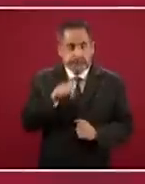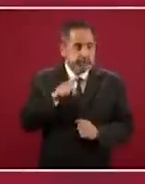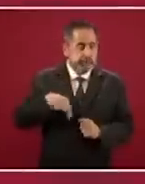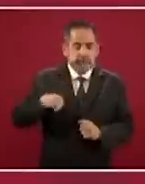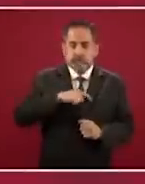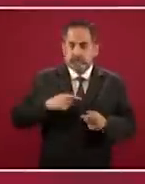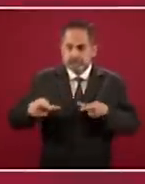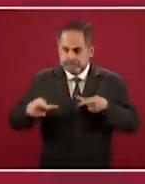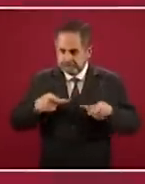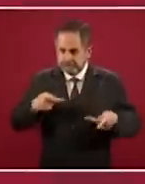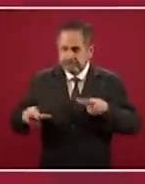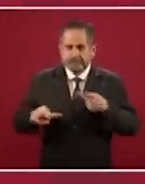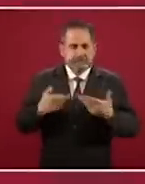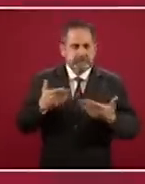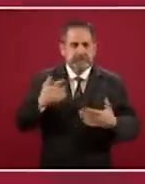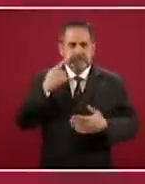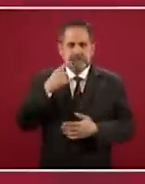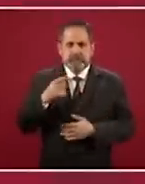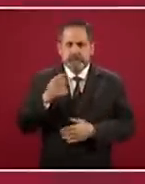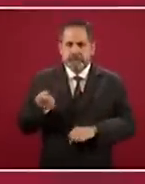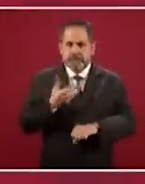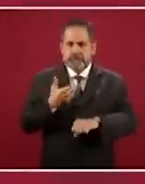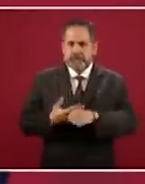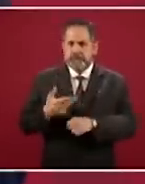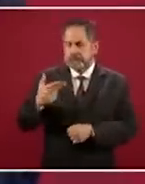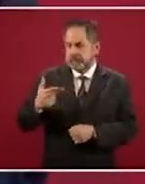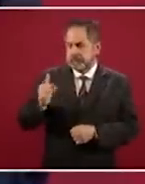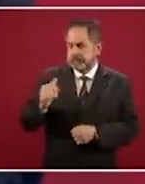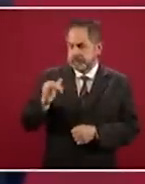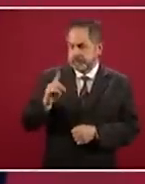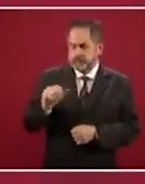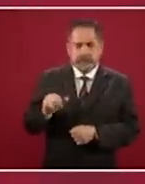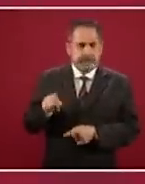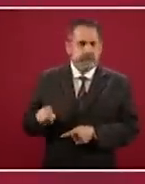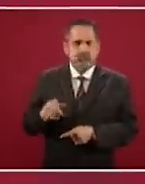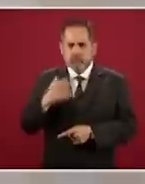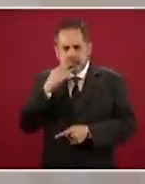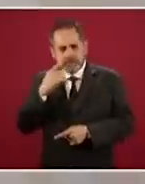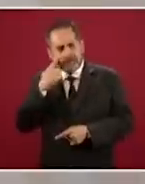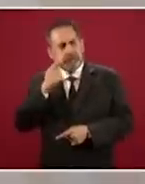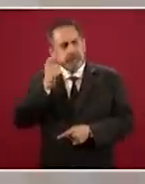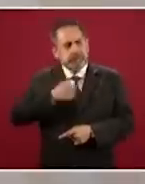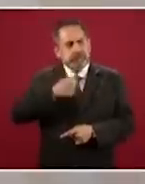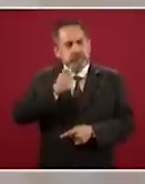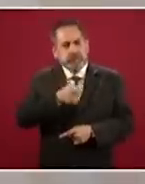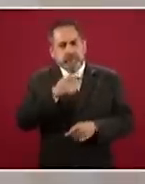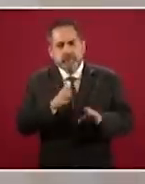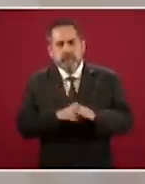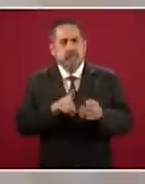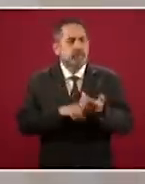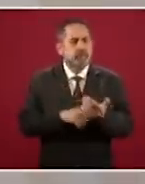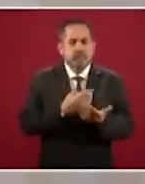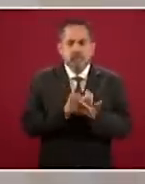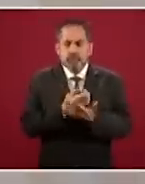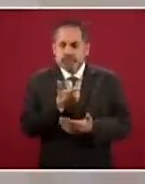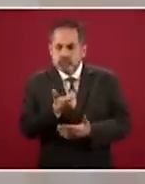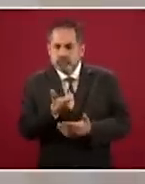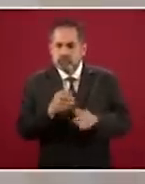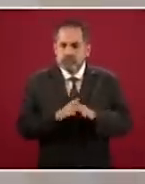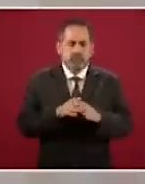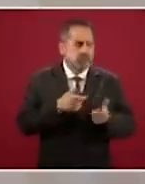preparados. Hacienda lleva un seguimiento de la economía